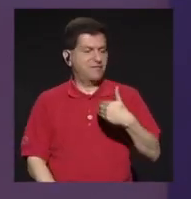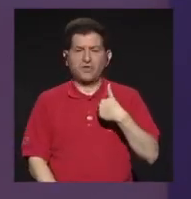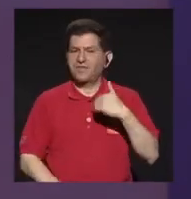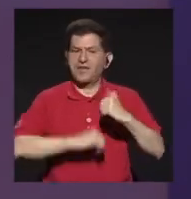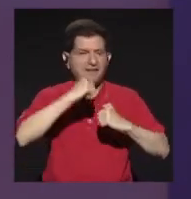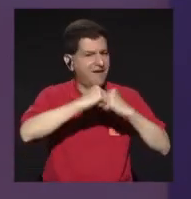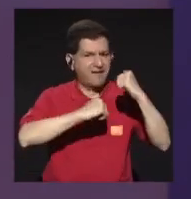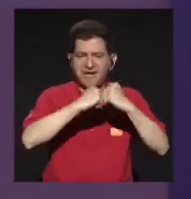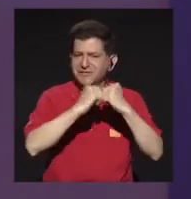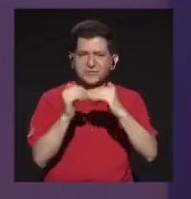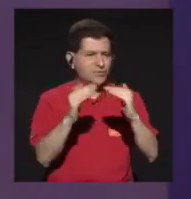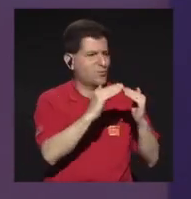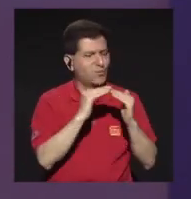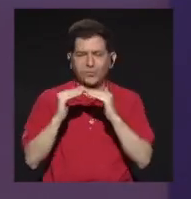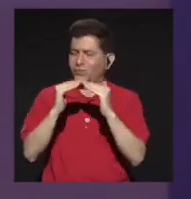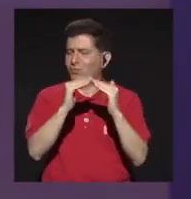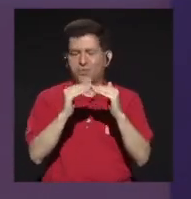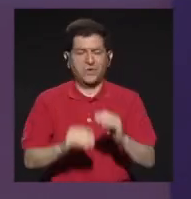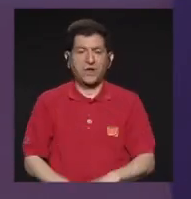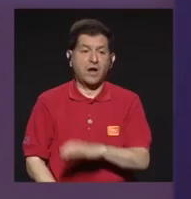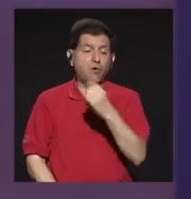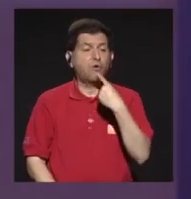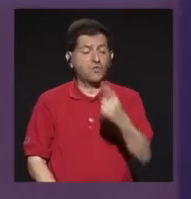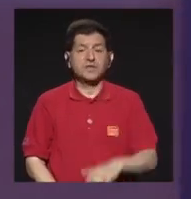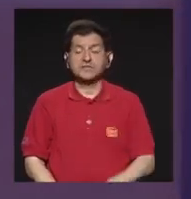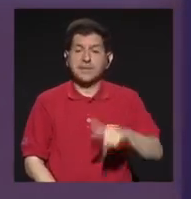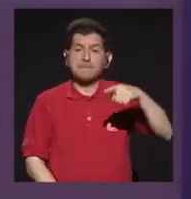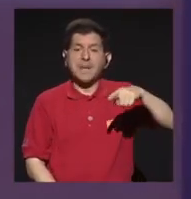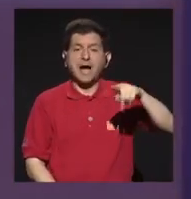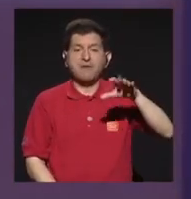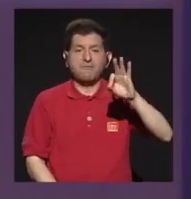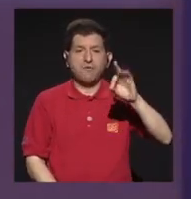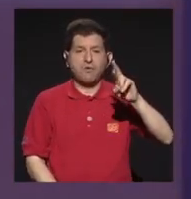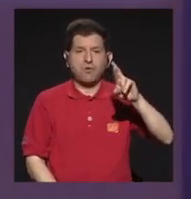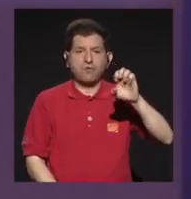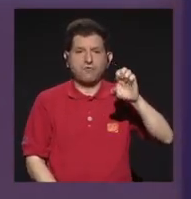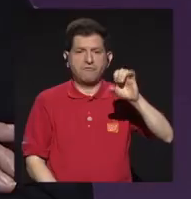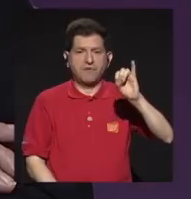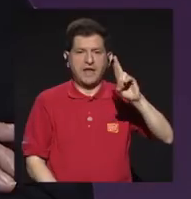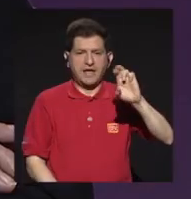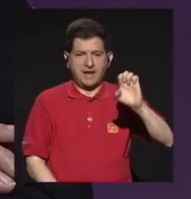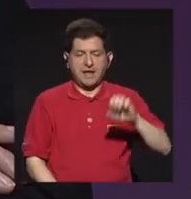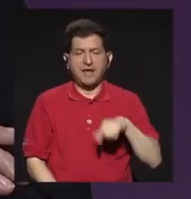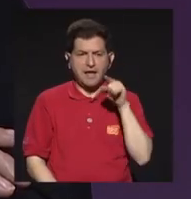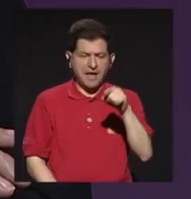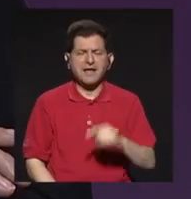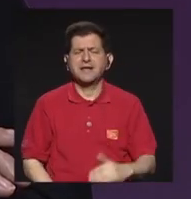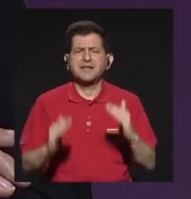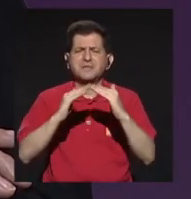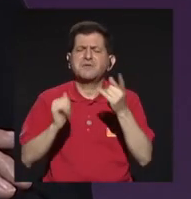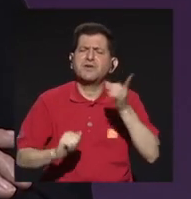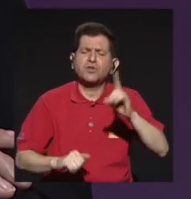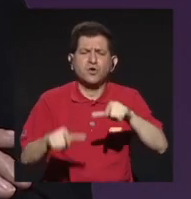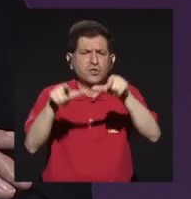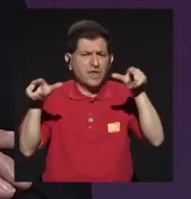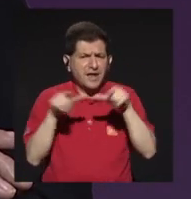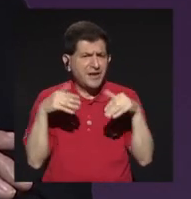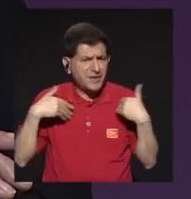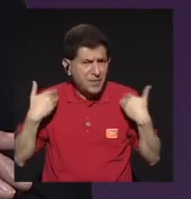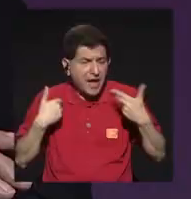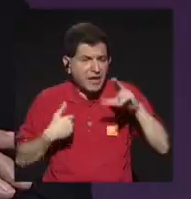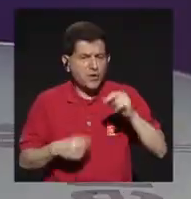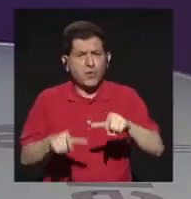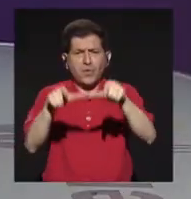infraestructura urbana o lo que dice pablo freire no viven en las zonas felices sino viven en las zonas precarizadas eso también las